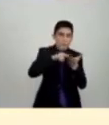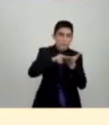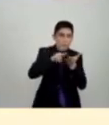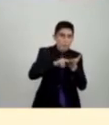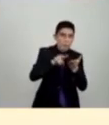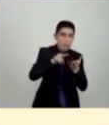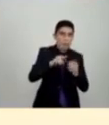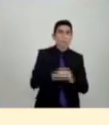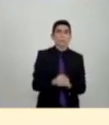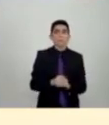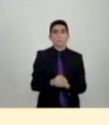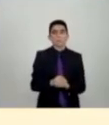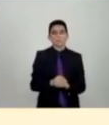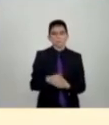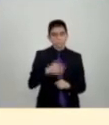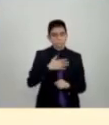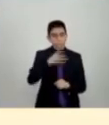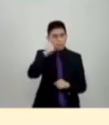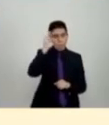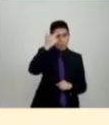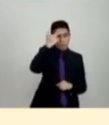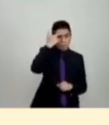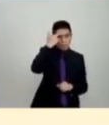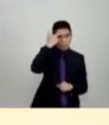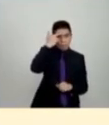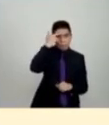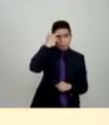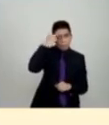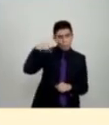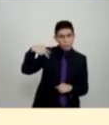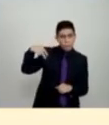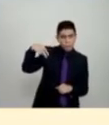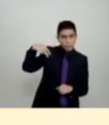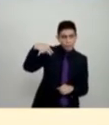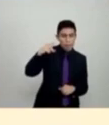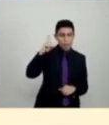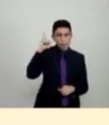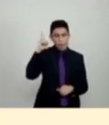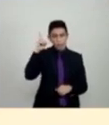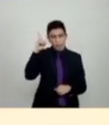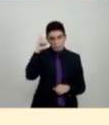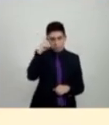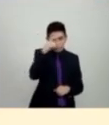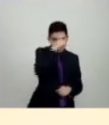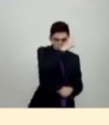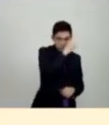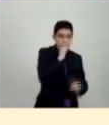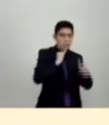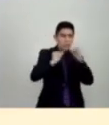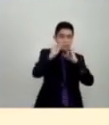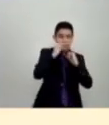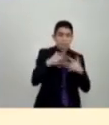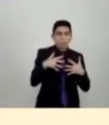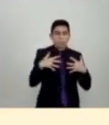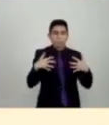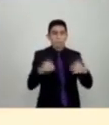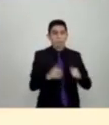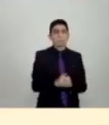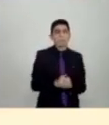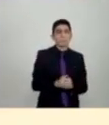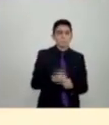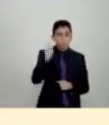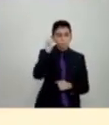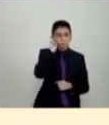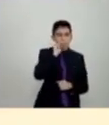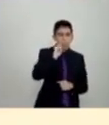Crumley, que yo me acuerdo que caminaba con dificultad ya, estaba muy hinchado por el alcohol, y llevaba siempre